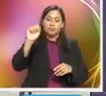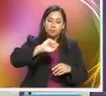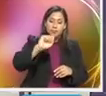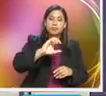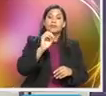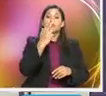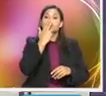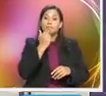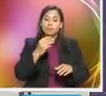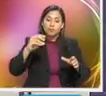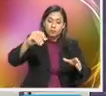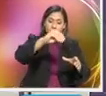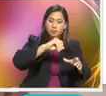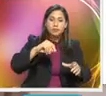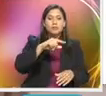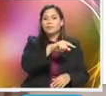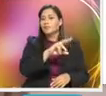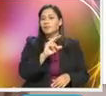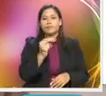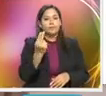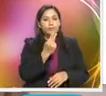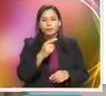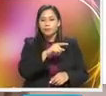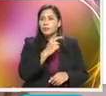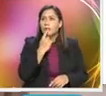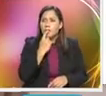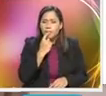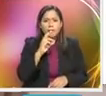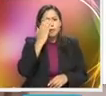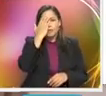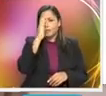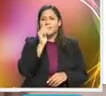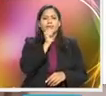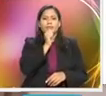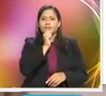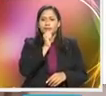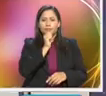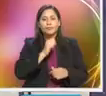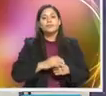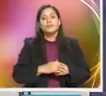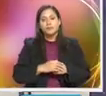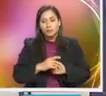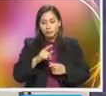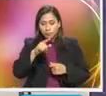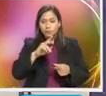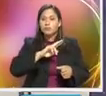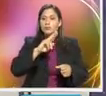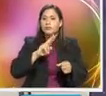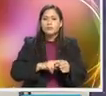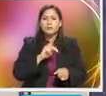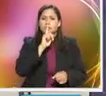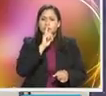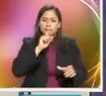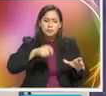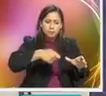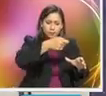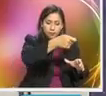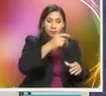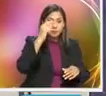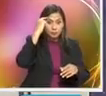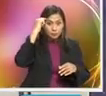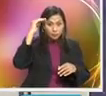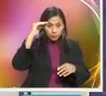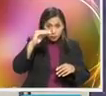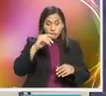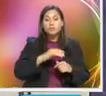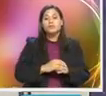azúcar a las cosas. No lo necesitan, no conocen los sabores, ¿no? No conocen los sabores, entonces dáselo natural. Por eso cuando estamos de adultos en